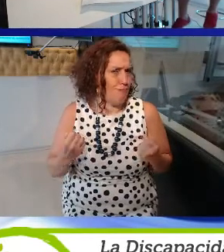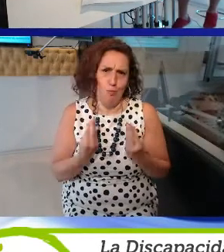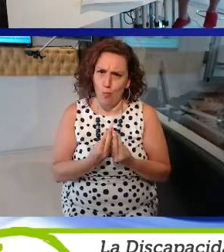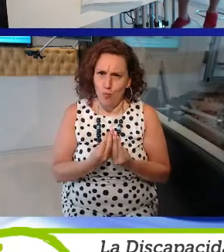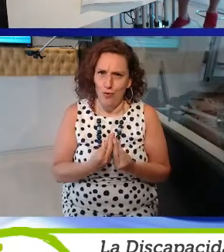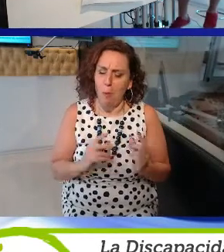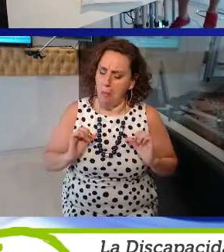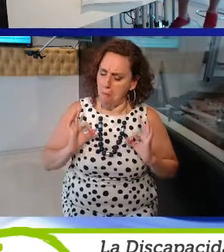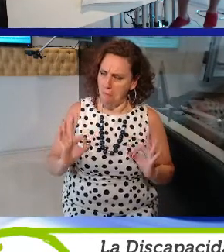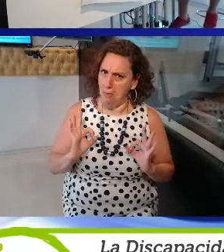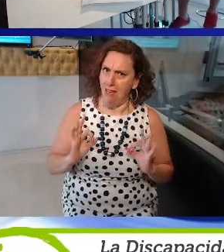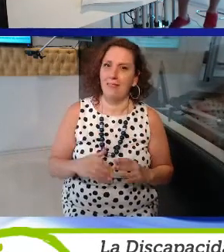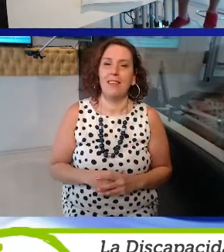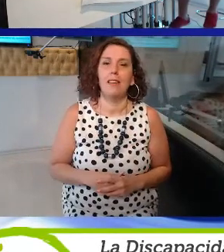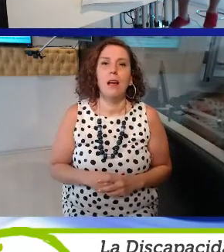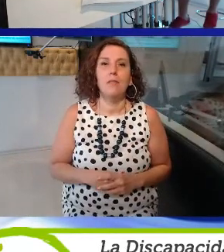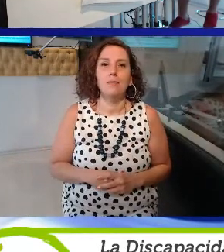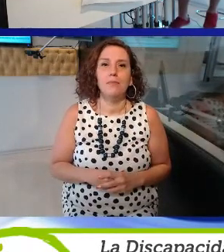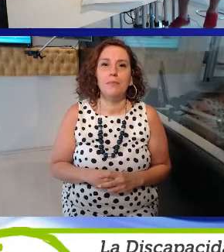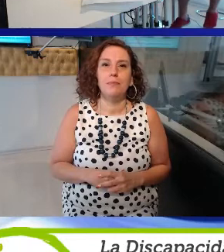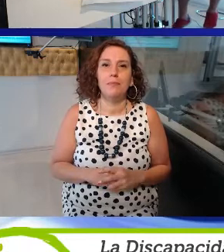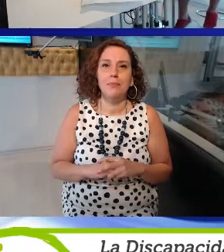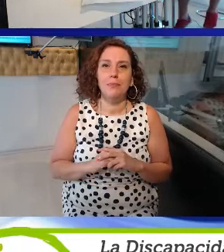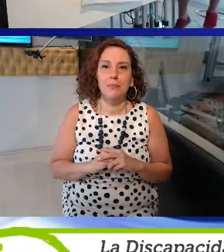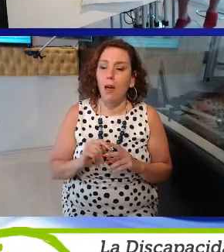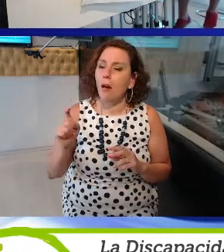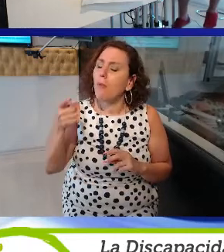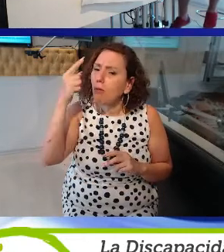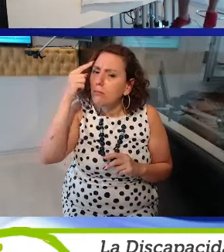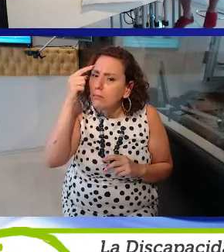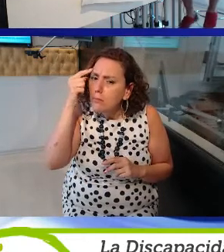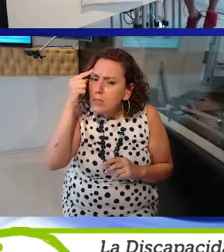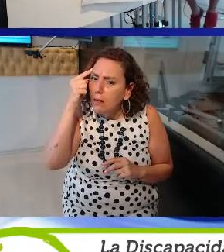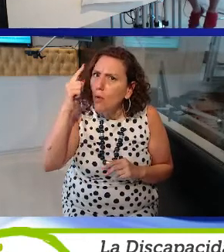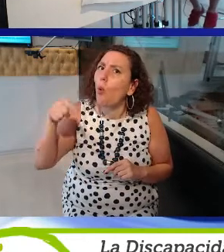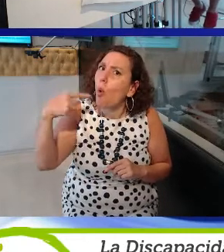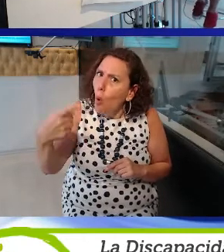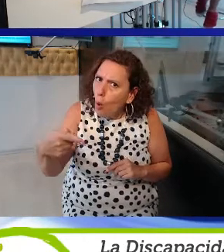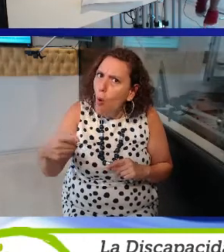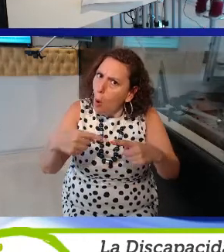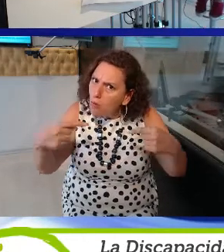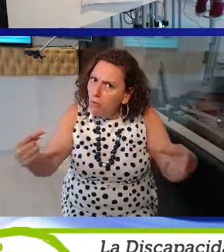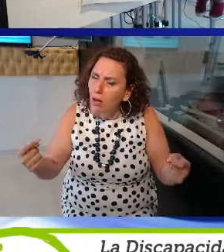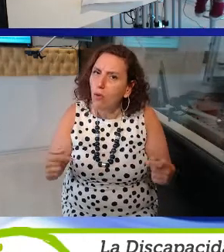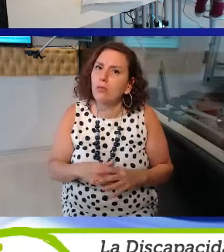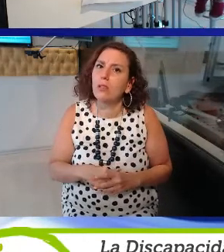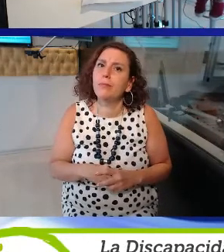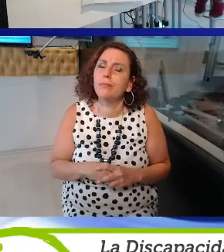Buenísimo. Bueno, ¿y tenés pensado hacer alguna otra cosa más ahora mientras terminas la carrera o te vas a dedicar a